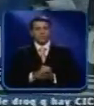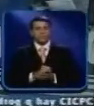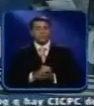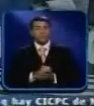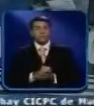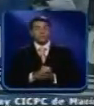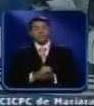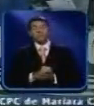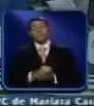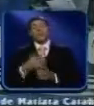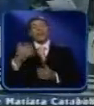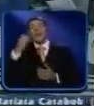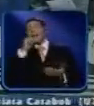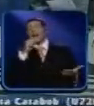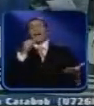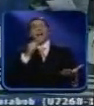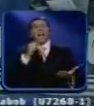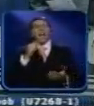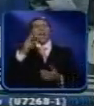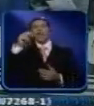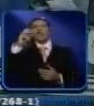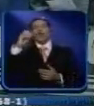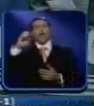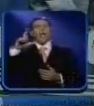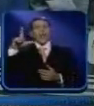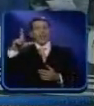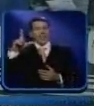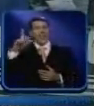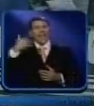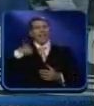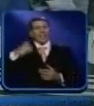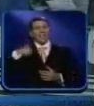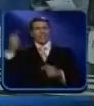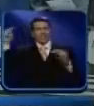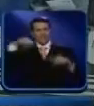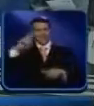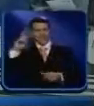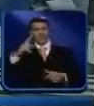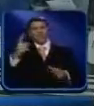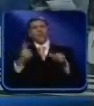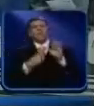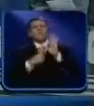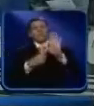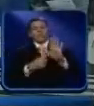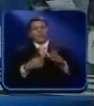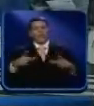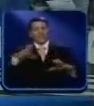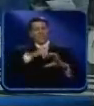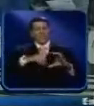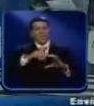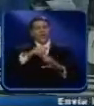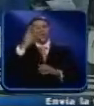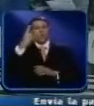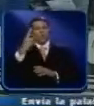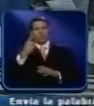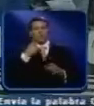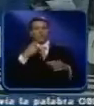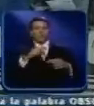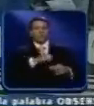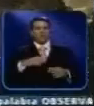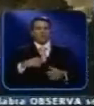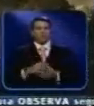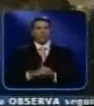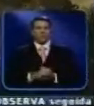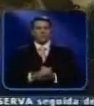Y el cantante argentino Noel está en Venezuela para presentar su segunda producción discográfica como solista, que le lleva por nombre Uno es Uno.